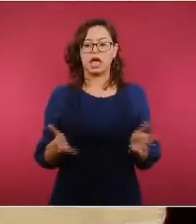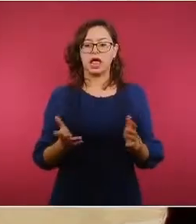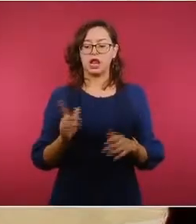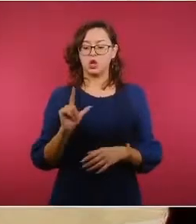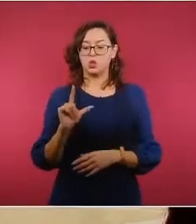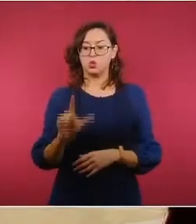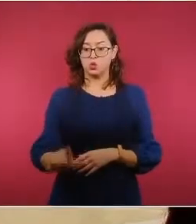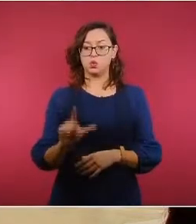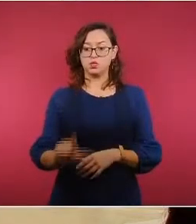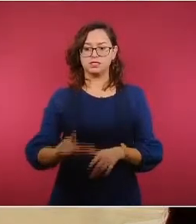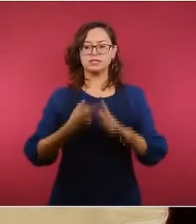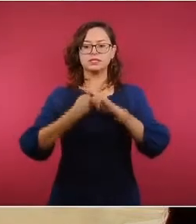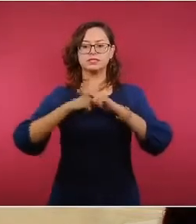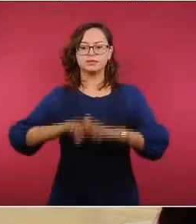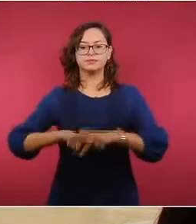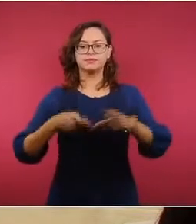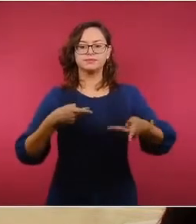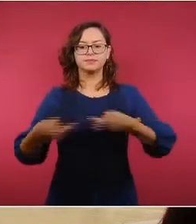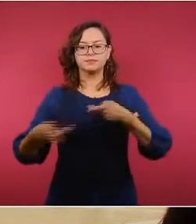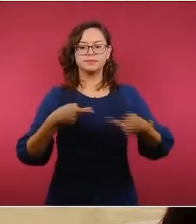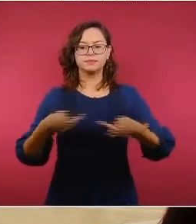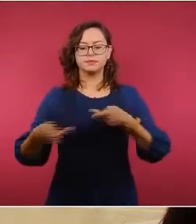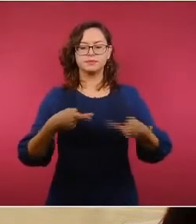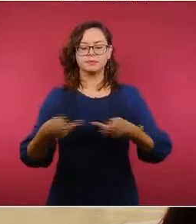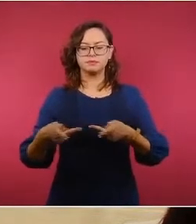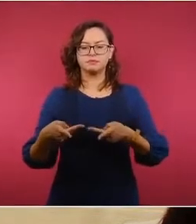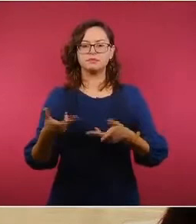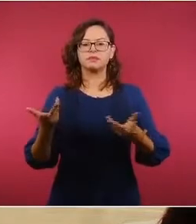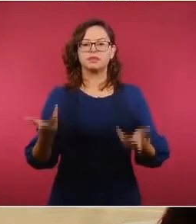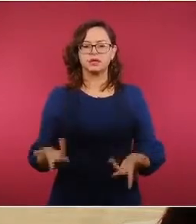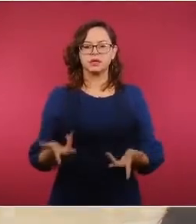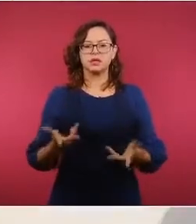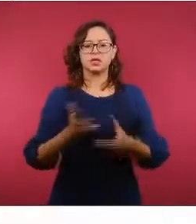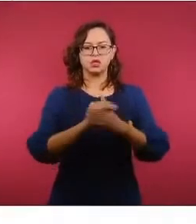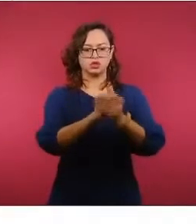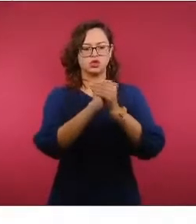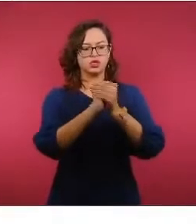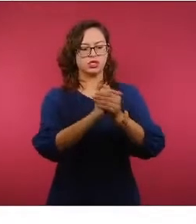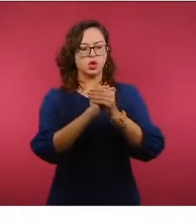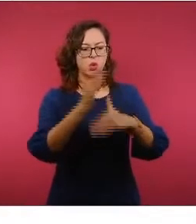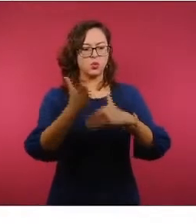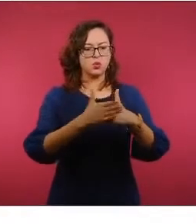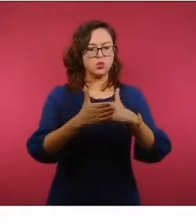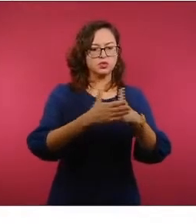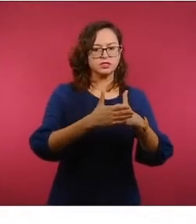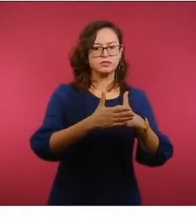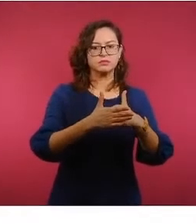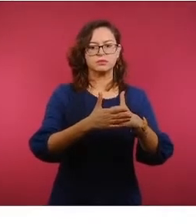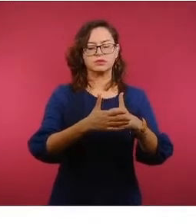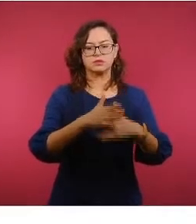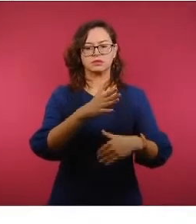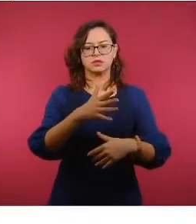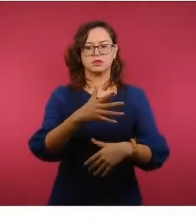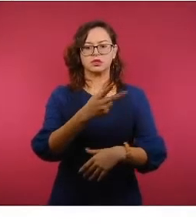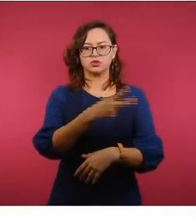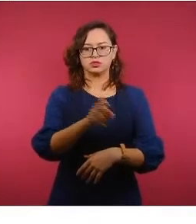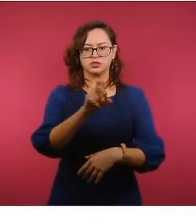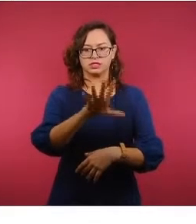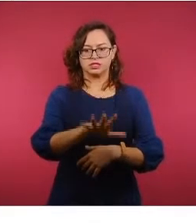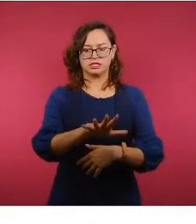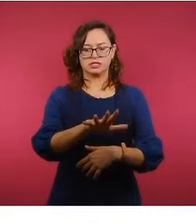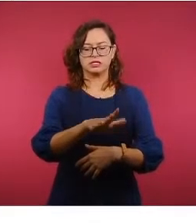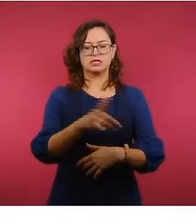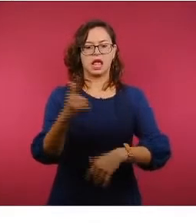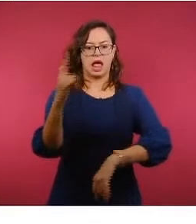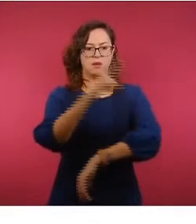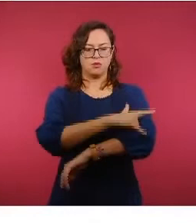lunes para continuar con los ensayos del sorteo del especial 235 del